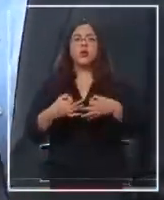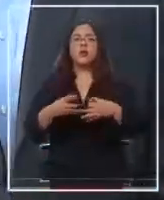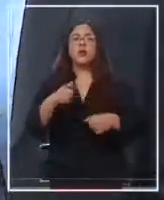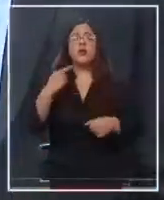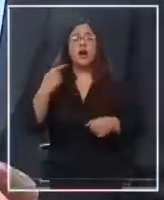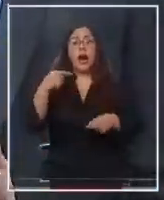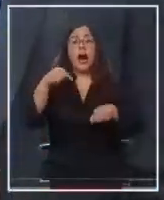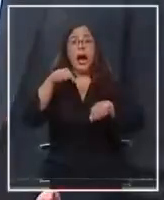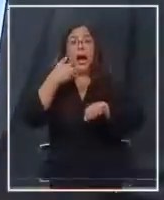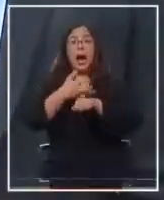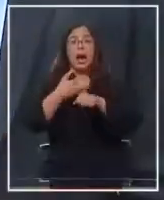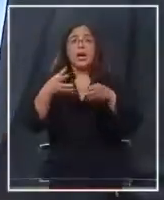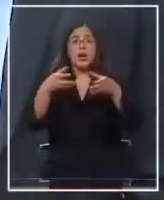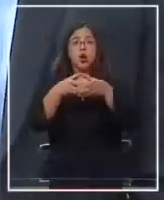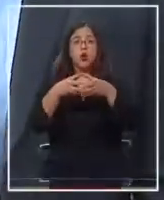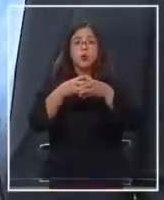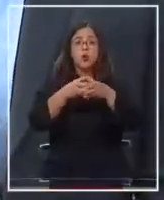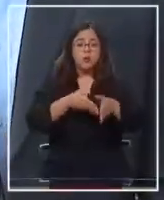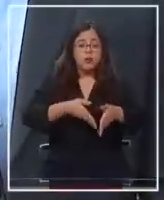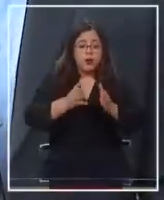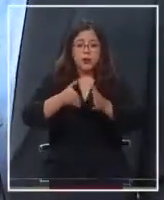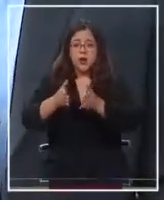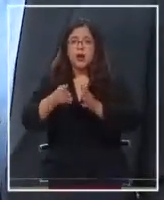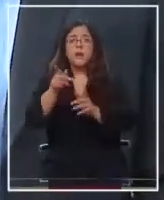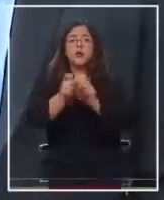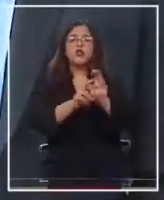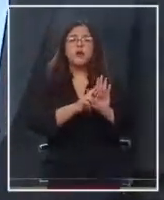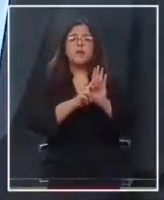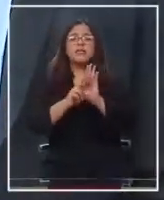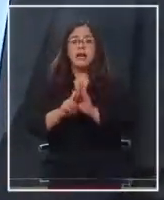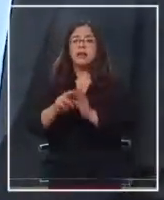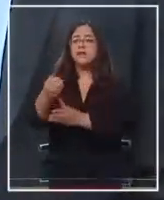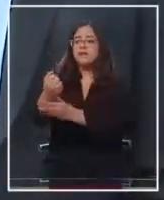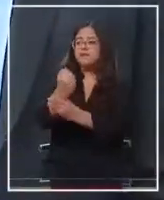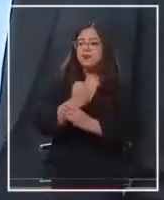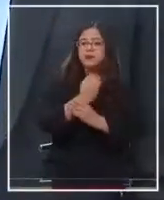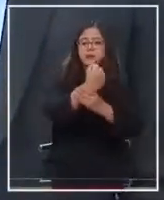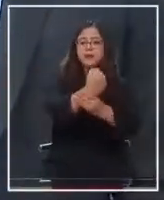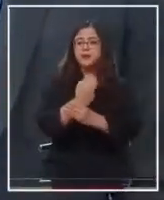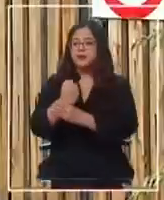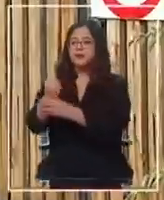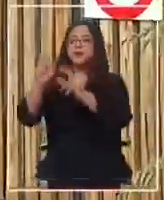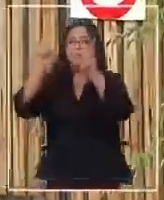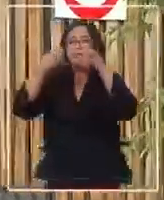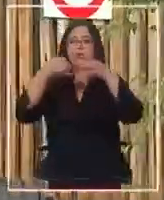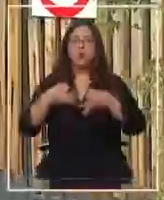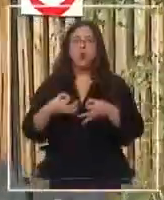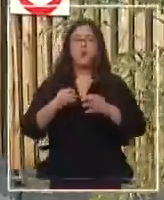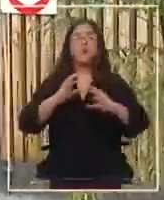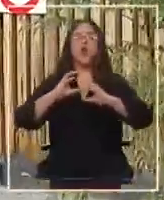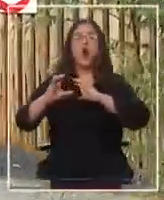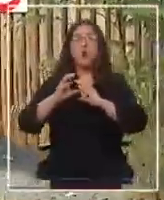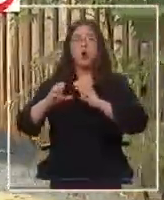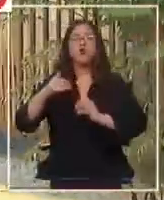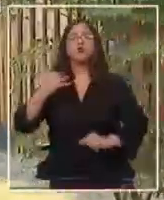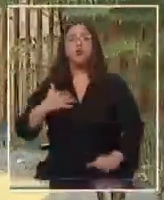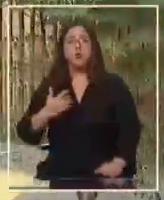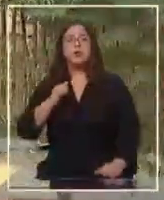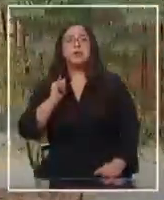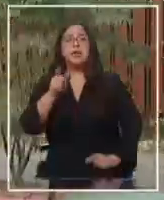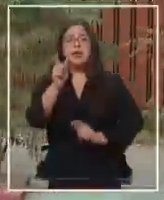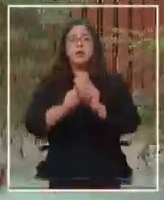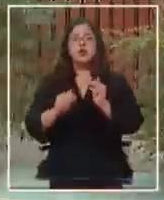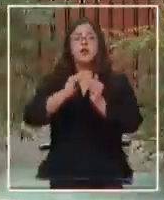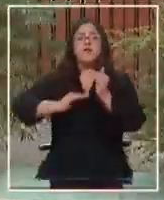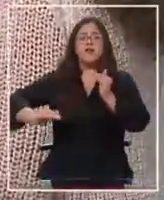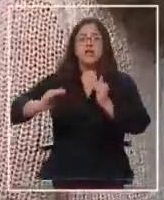Tenemos grupos en los pasajes, hay delegados en pasajes donde nos estamos ayudando con el tema de seguridad. Comunicación que es clave. Estos